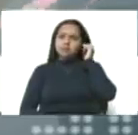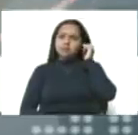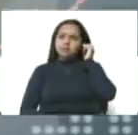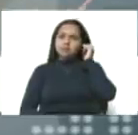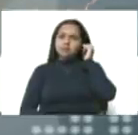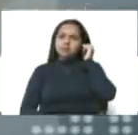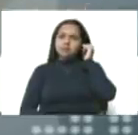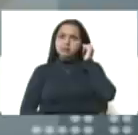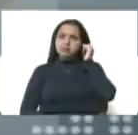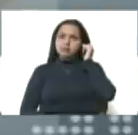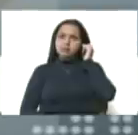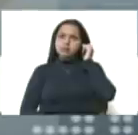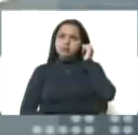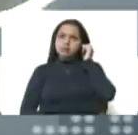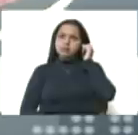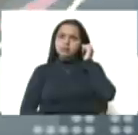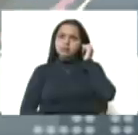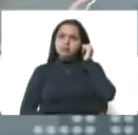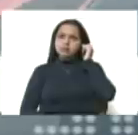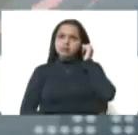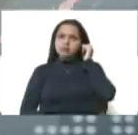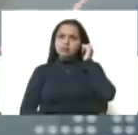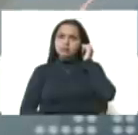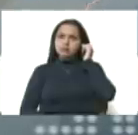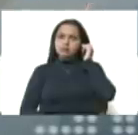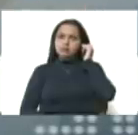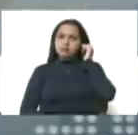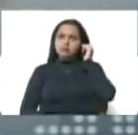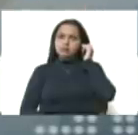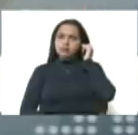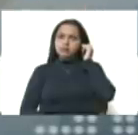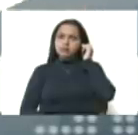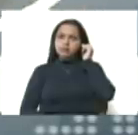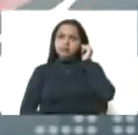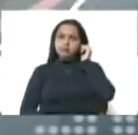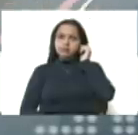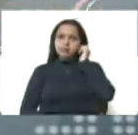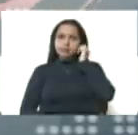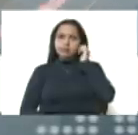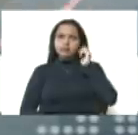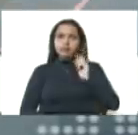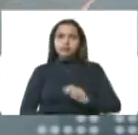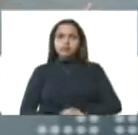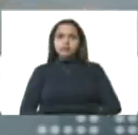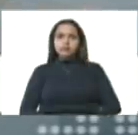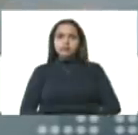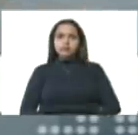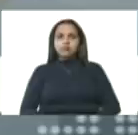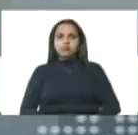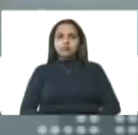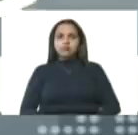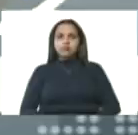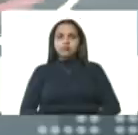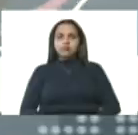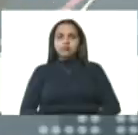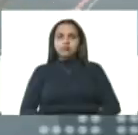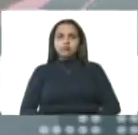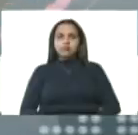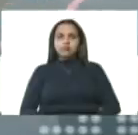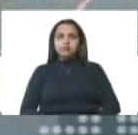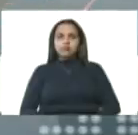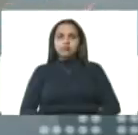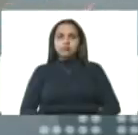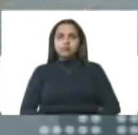por comunicarme, llamar al gobernador del estado de La Guaira, porque hoy tuvimos este crecimiento, pero hay que estar muy pendiente con